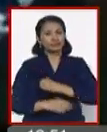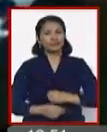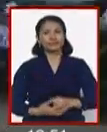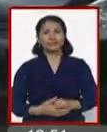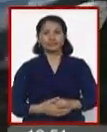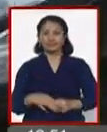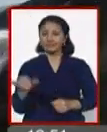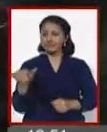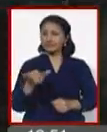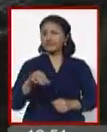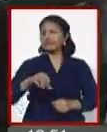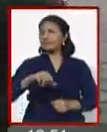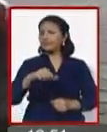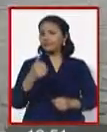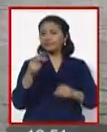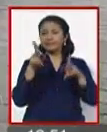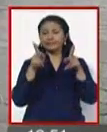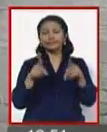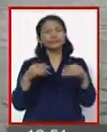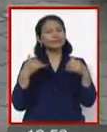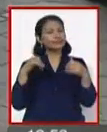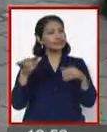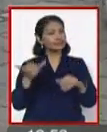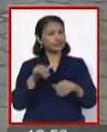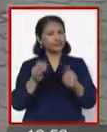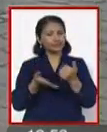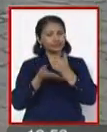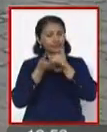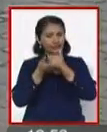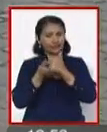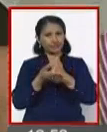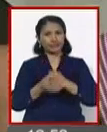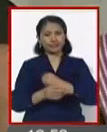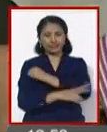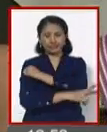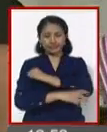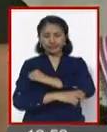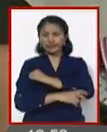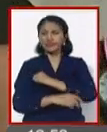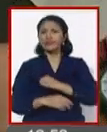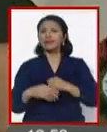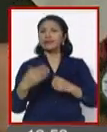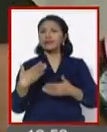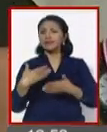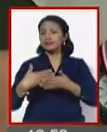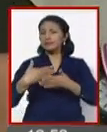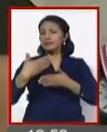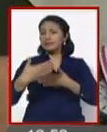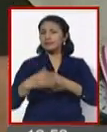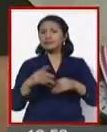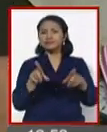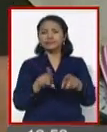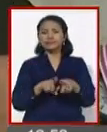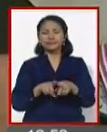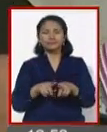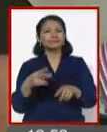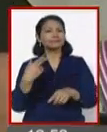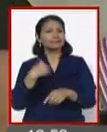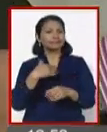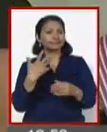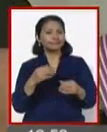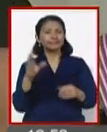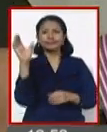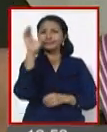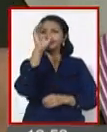Al igual que otras personas que también coadyuvaron en los otros atracos, posteriores, estamos nosotros